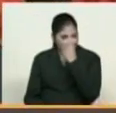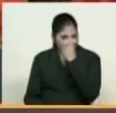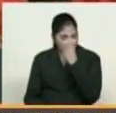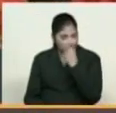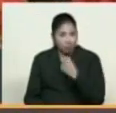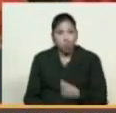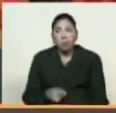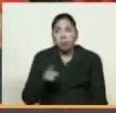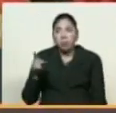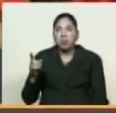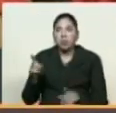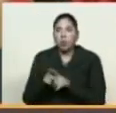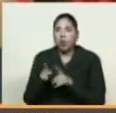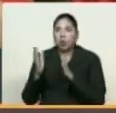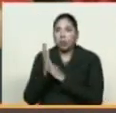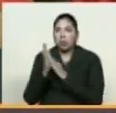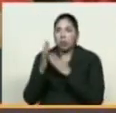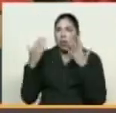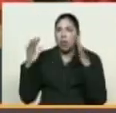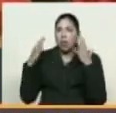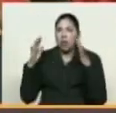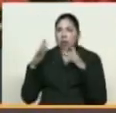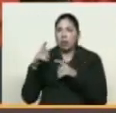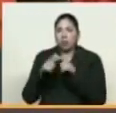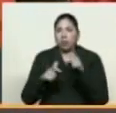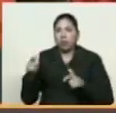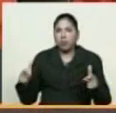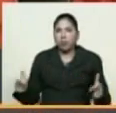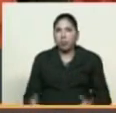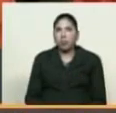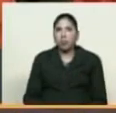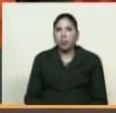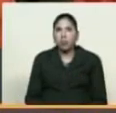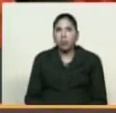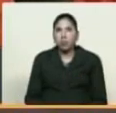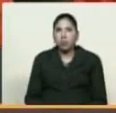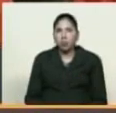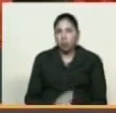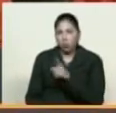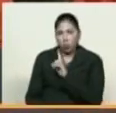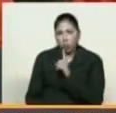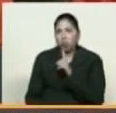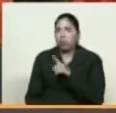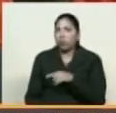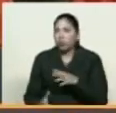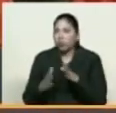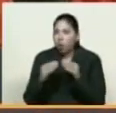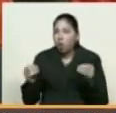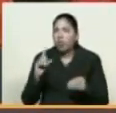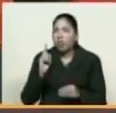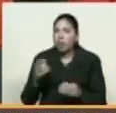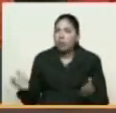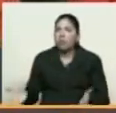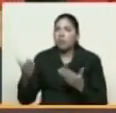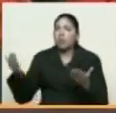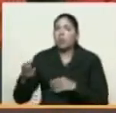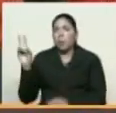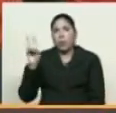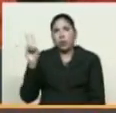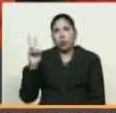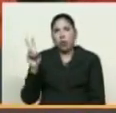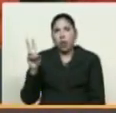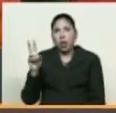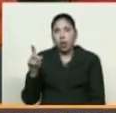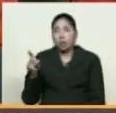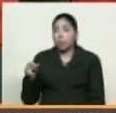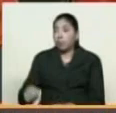aplaudir cuando los venezolanos y las venezolanas estén pasando por problemas? No vale, todo, debemos empujar para sacar este país adelante. Si la derecha